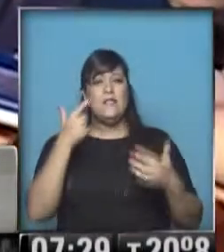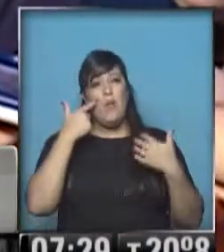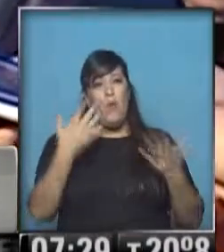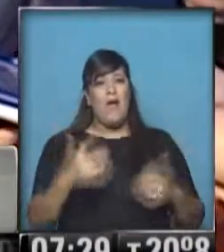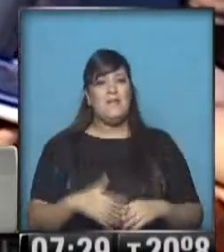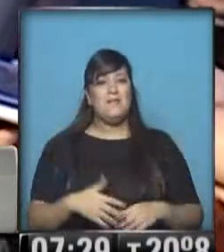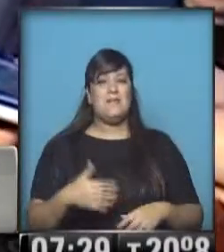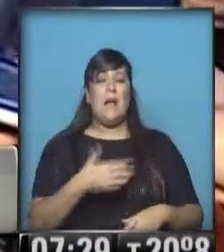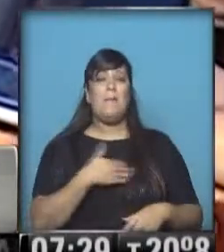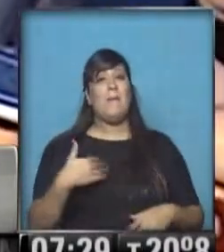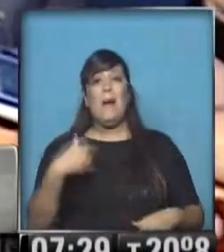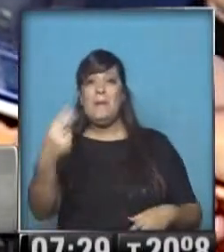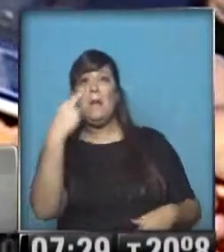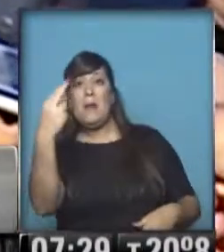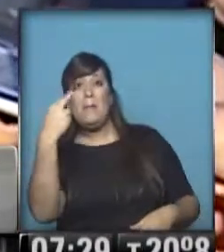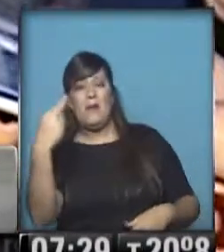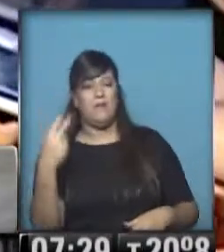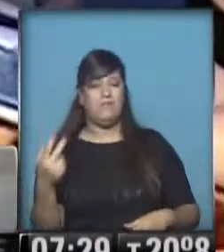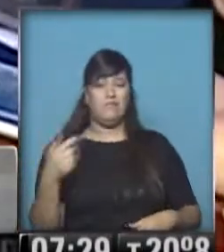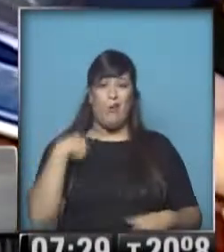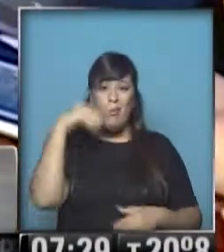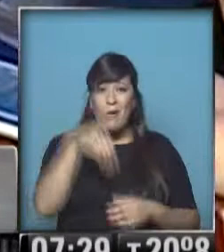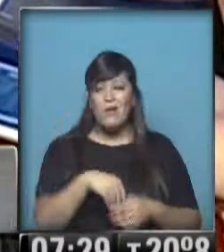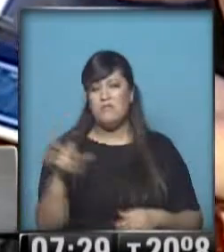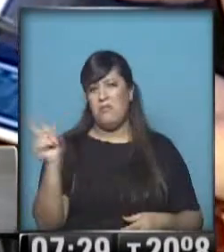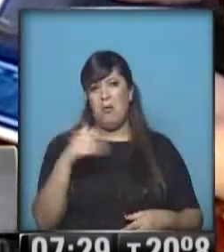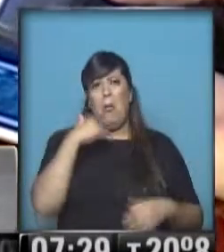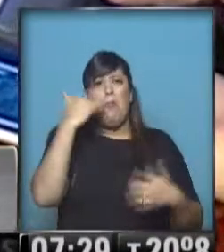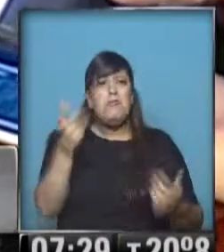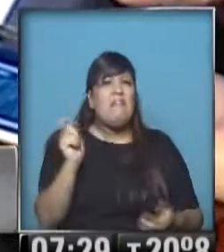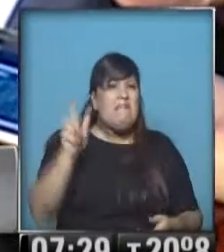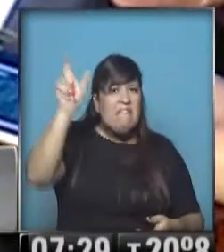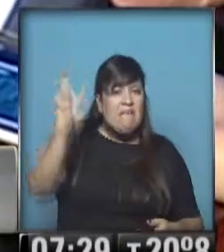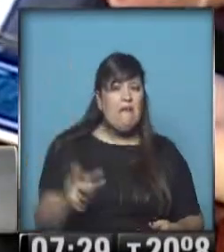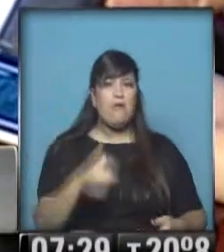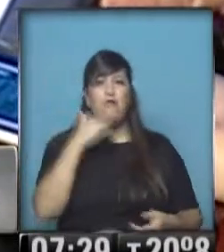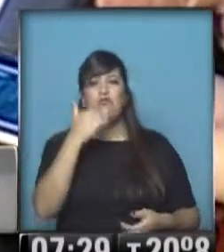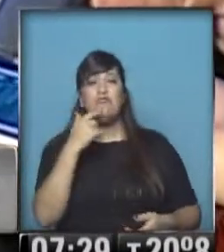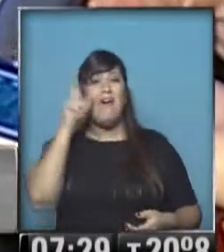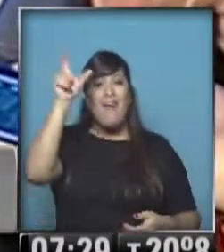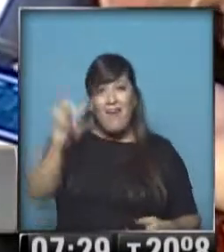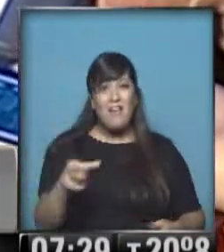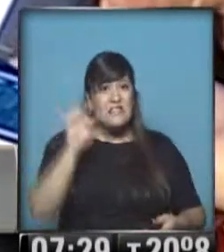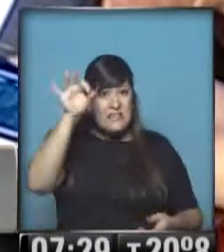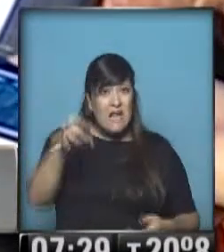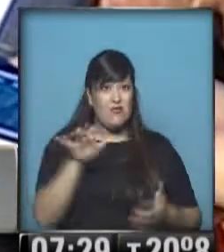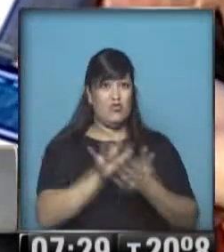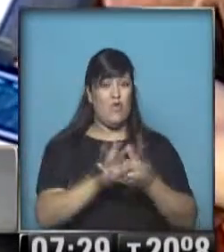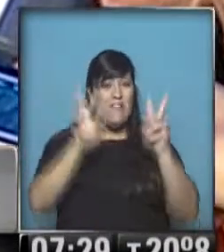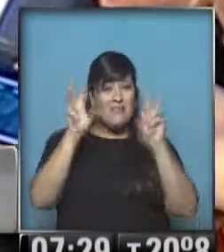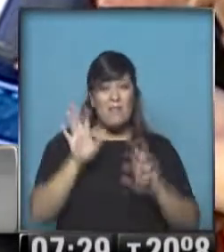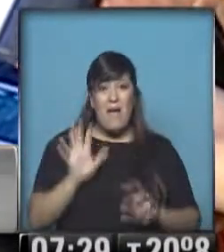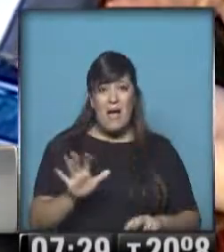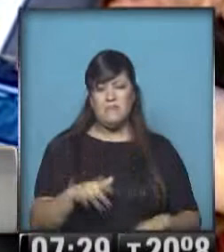la vieja que salió un día en la televisión. No me meta a mí en eso, qué sé yo quién es, ni qué entidad tiene como para plantear una cosa de esa característica,